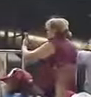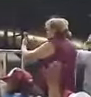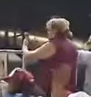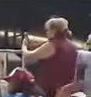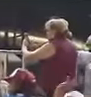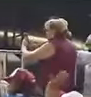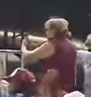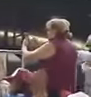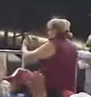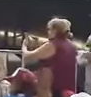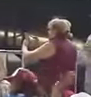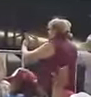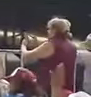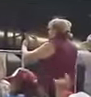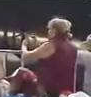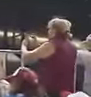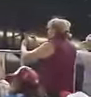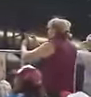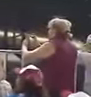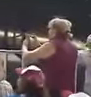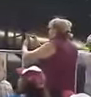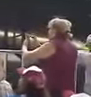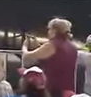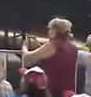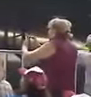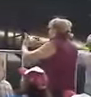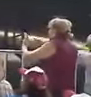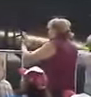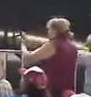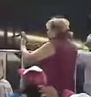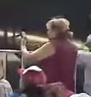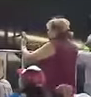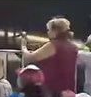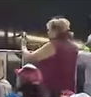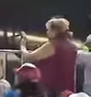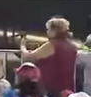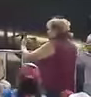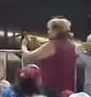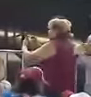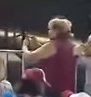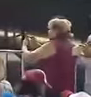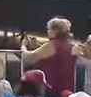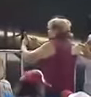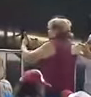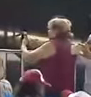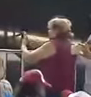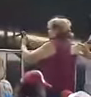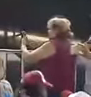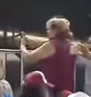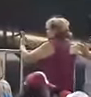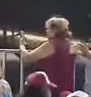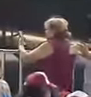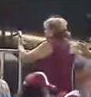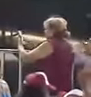¿Cómo están? ¿Cómo está el pueblo guerrero del Estado de México?